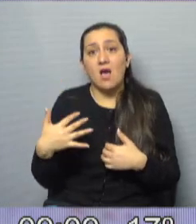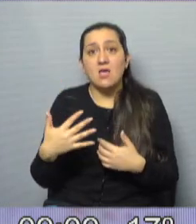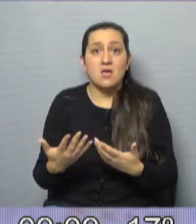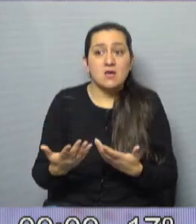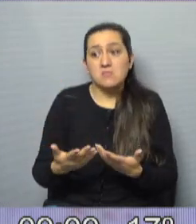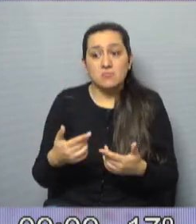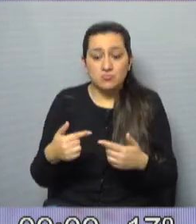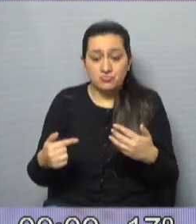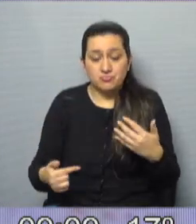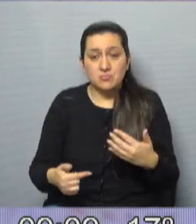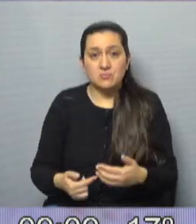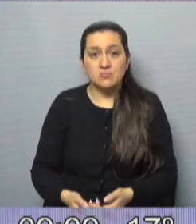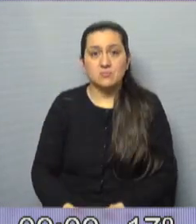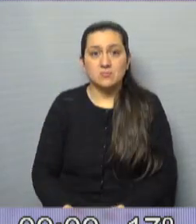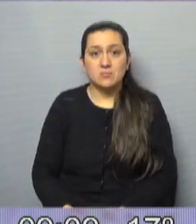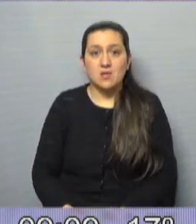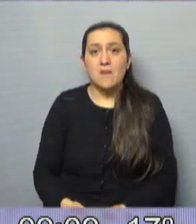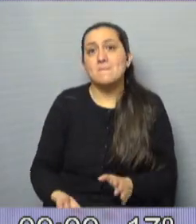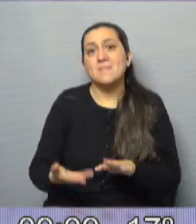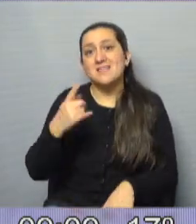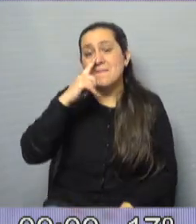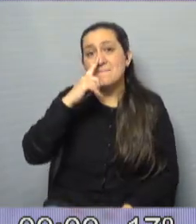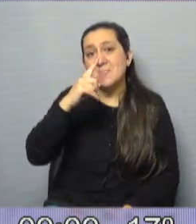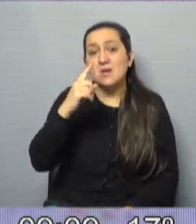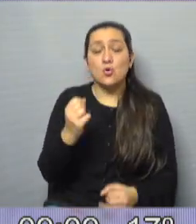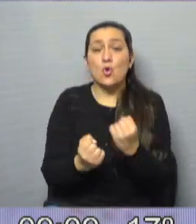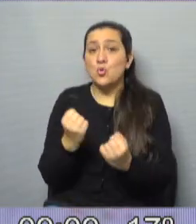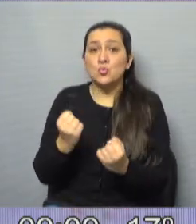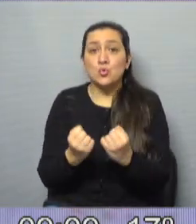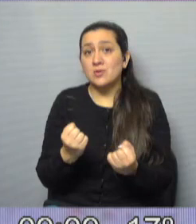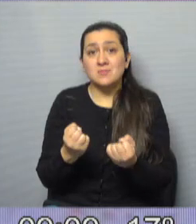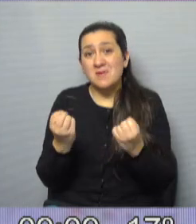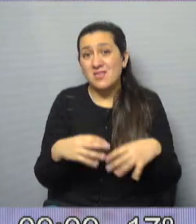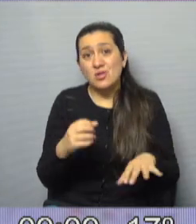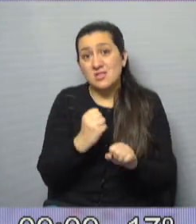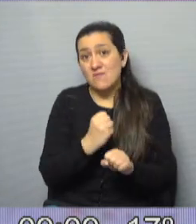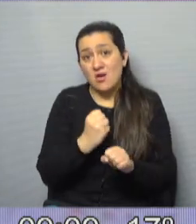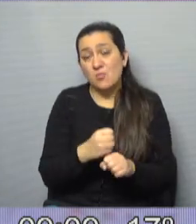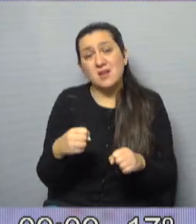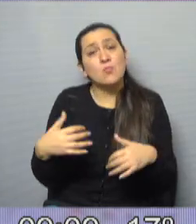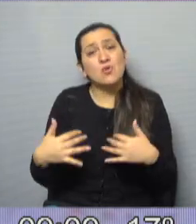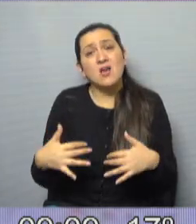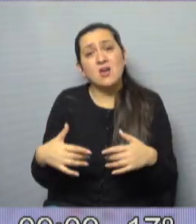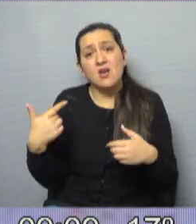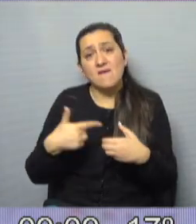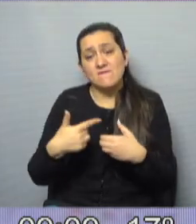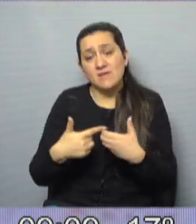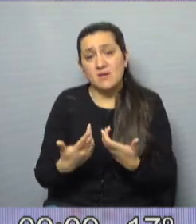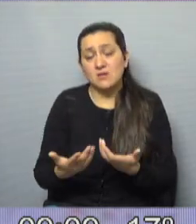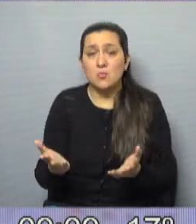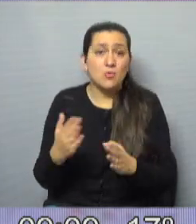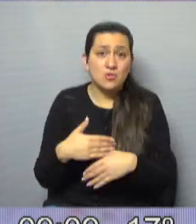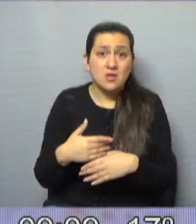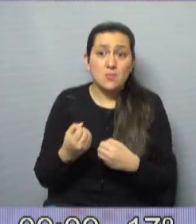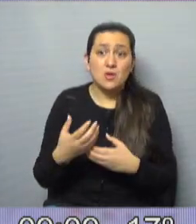Que es lo que ha pasado, por otra parte, ¿no? Más de 1,000 conductores quedaron sin la fuente de trabajo. Entonces, no tenemos esa opción, no tenemos esa